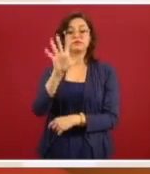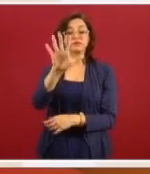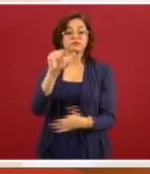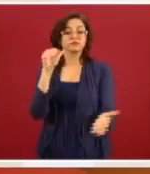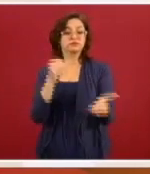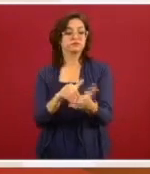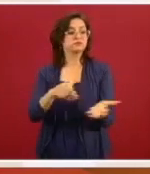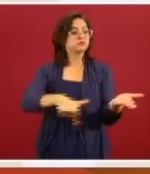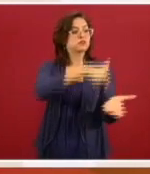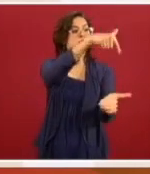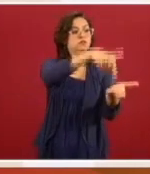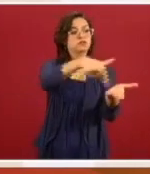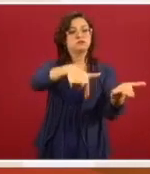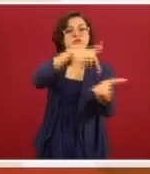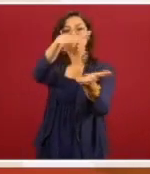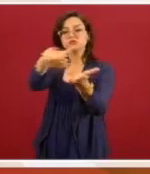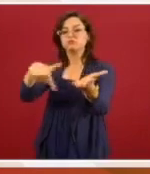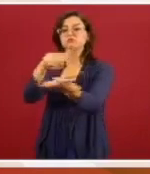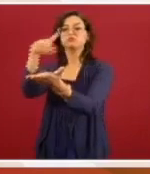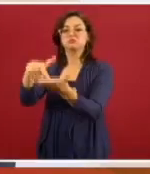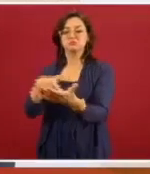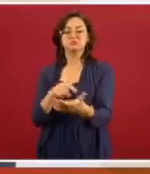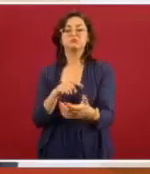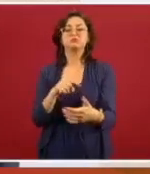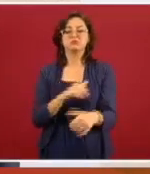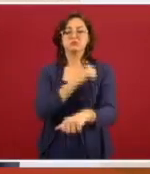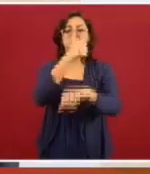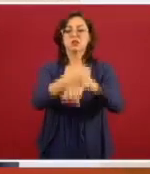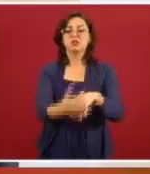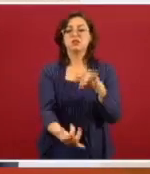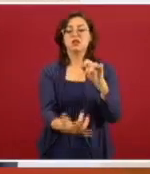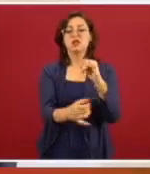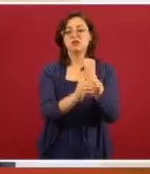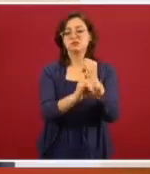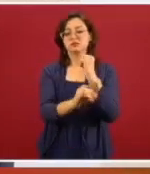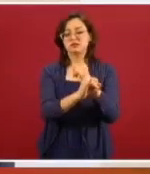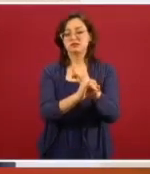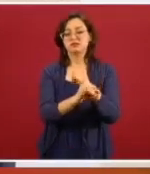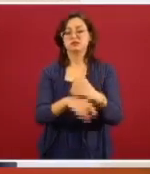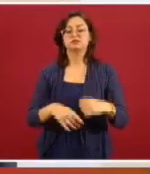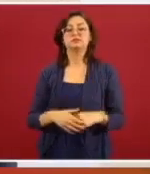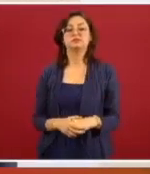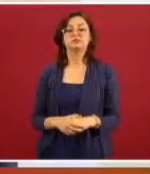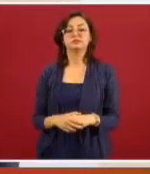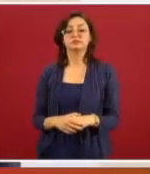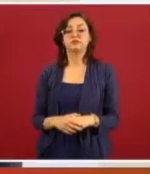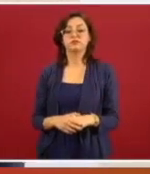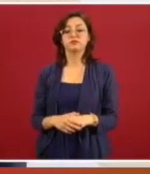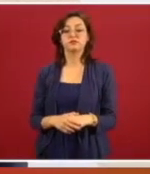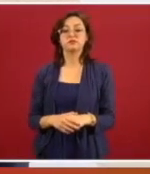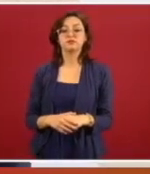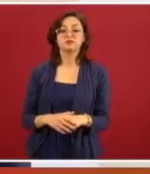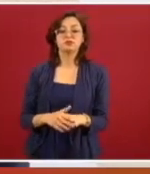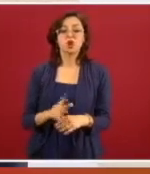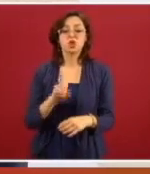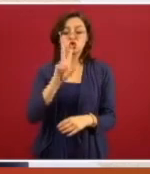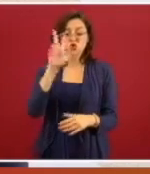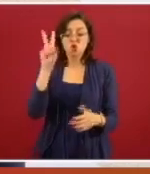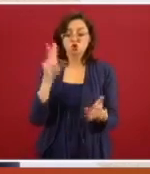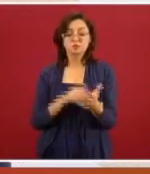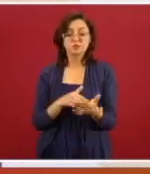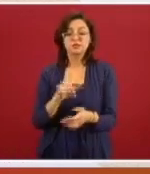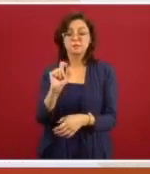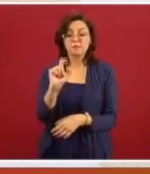75,000 localidades. En 2022 cumpliremos el compromiso y la